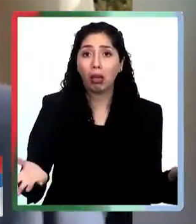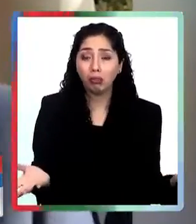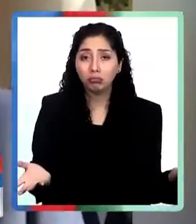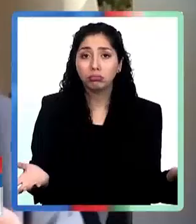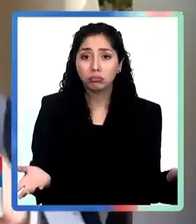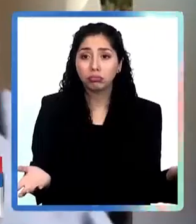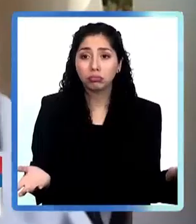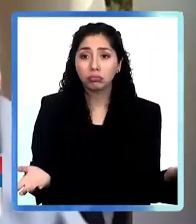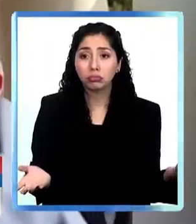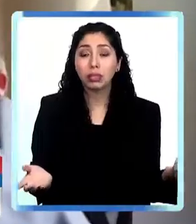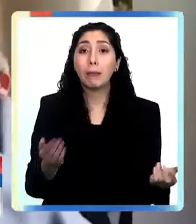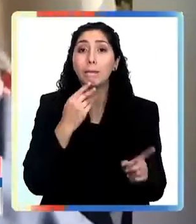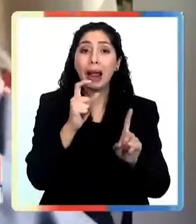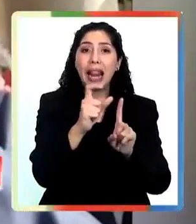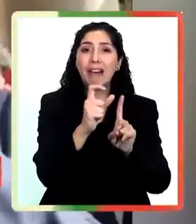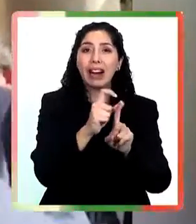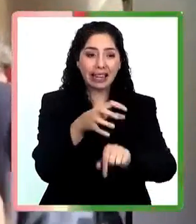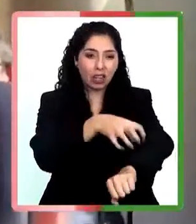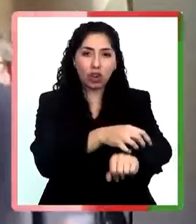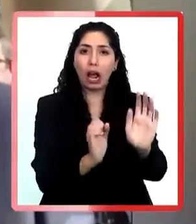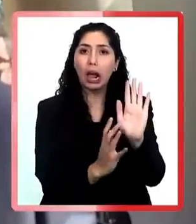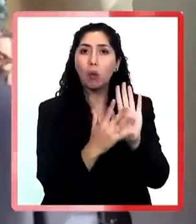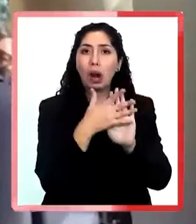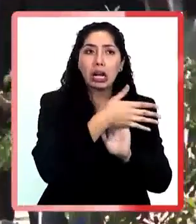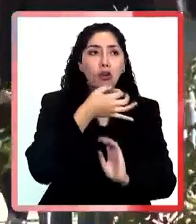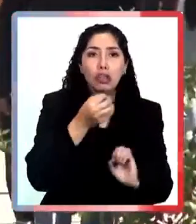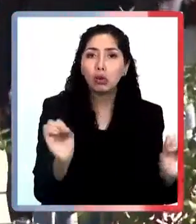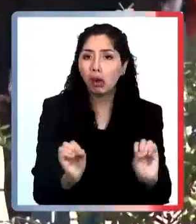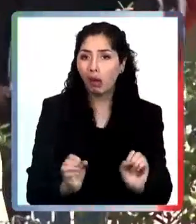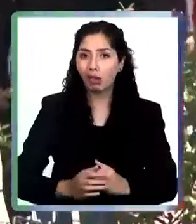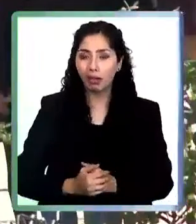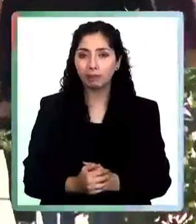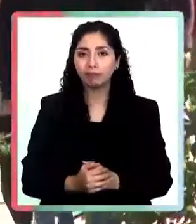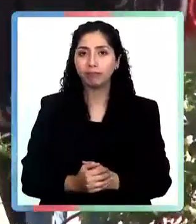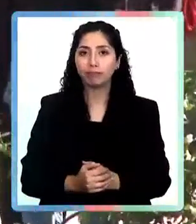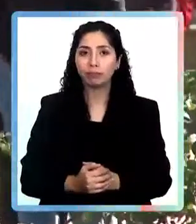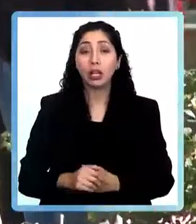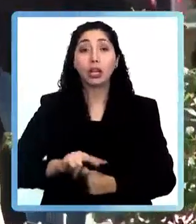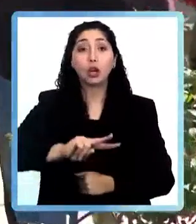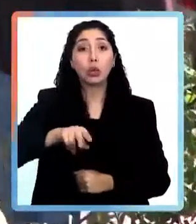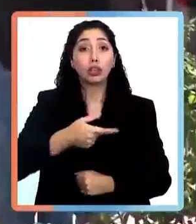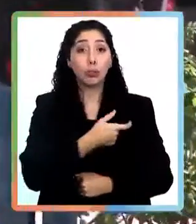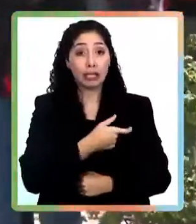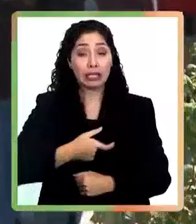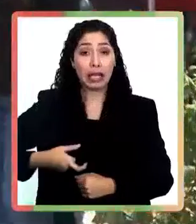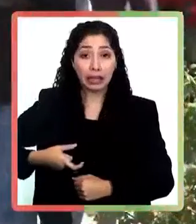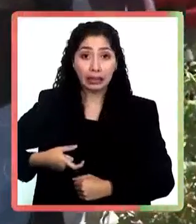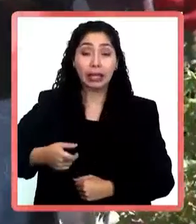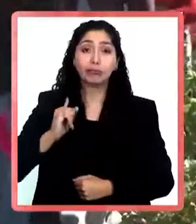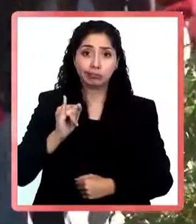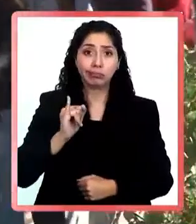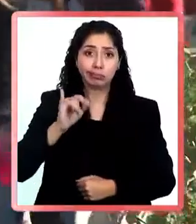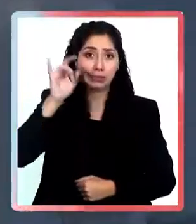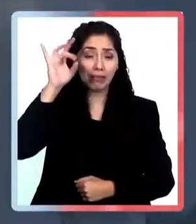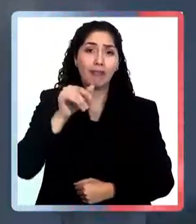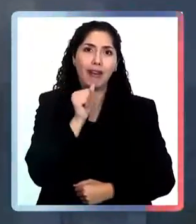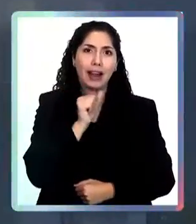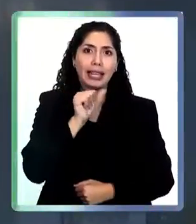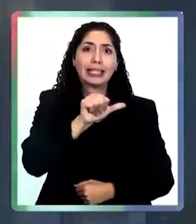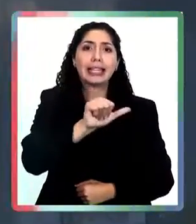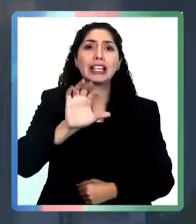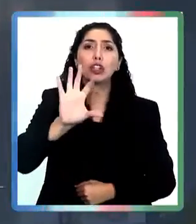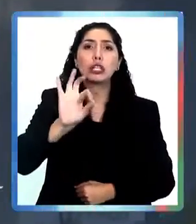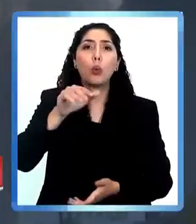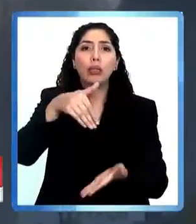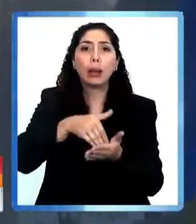la palabra araucanía creo que no la mencionó ha reconocido nos está nuestro presidente que tenemos un déficit de 650 mil viviendas